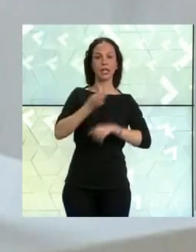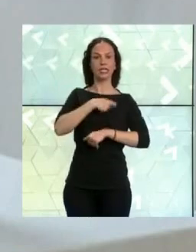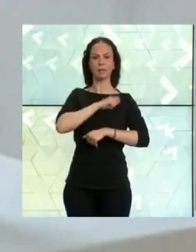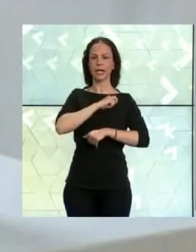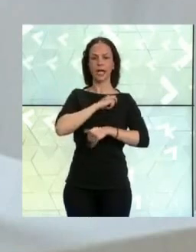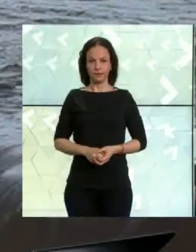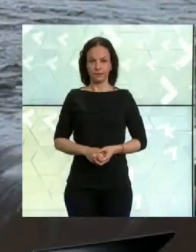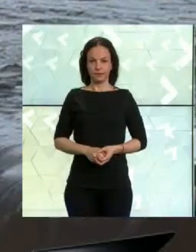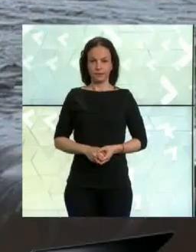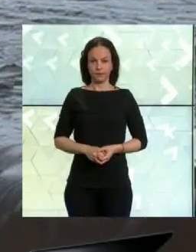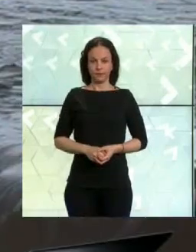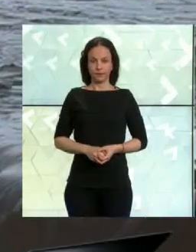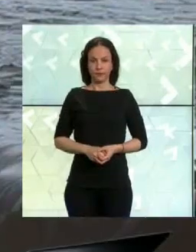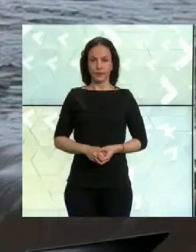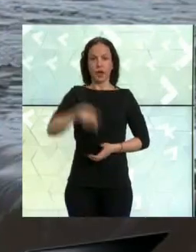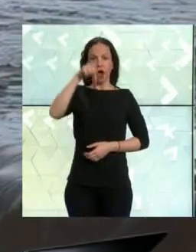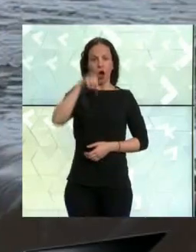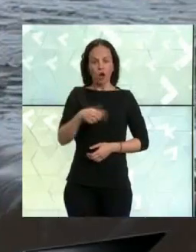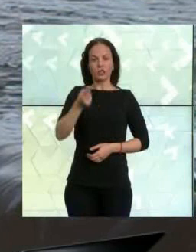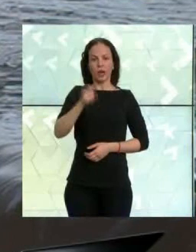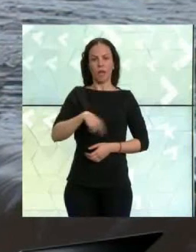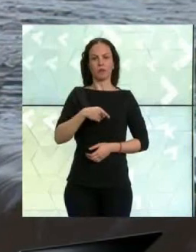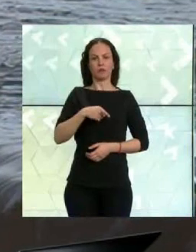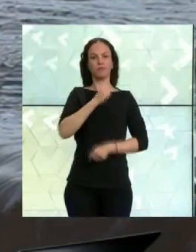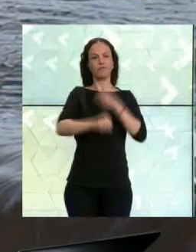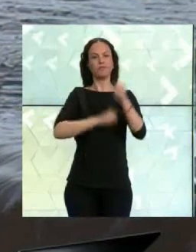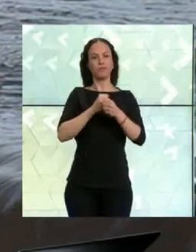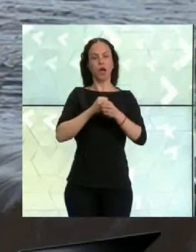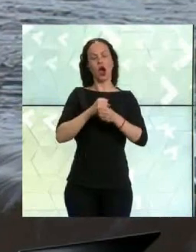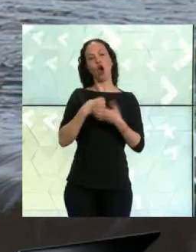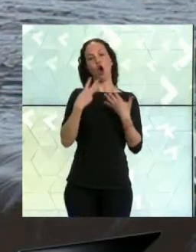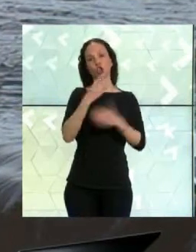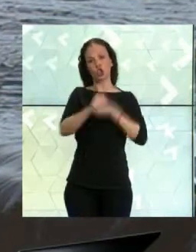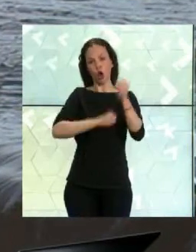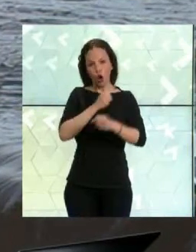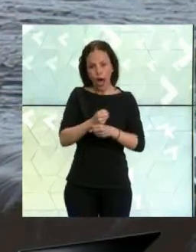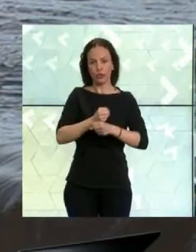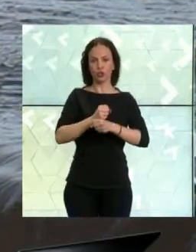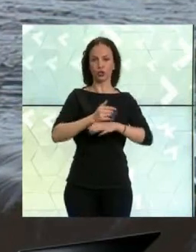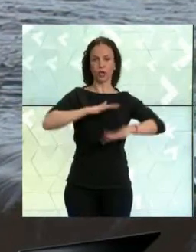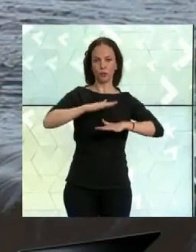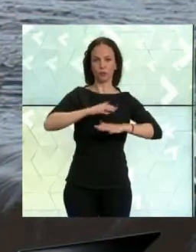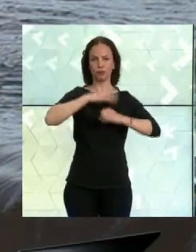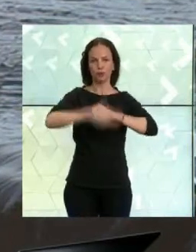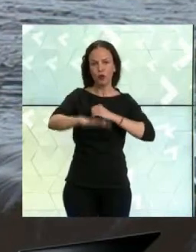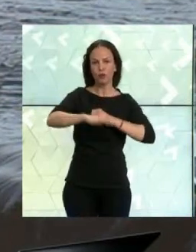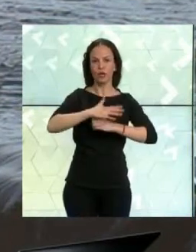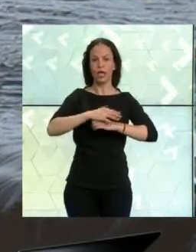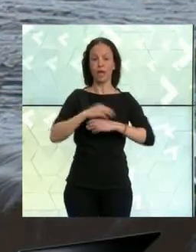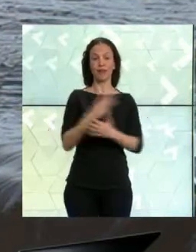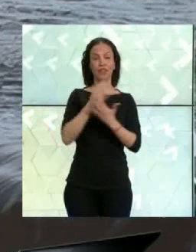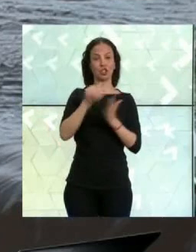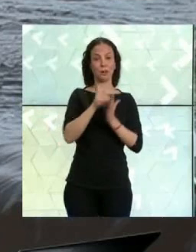marcha. Y hoy también se cumplen 8 años del terremoto y posterior tsunami de Japón. 18.000